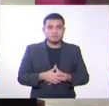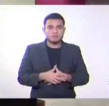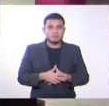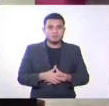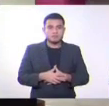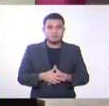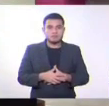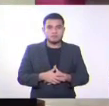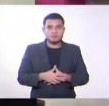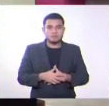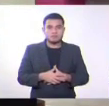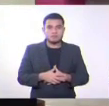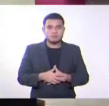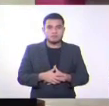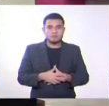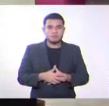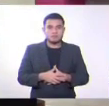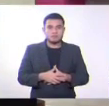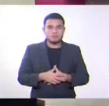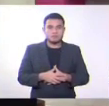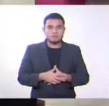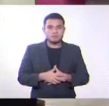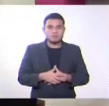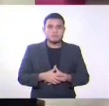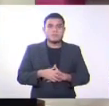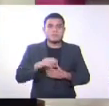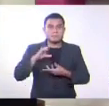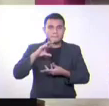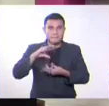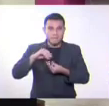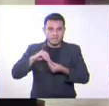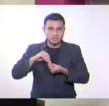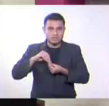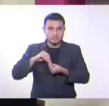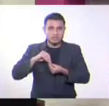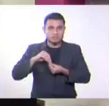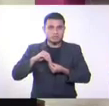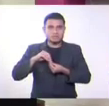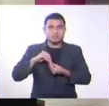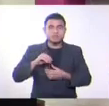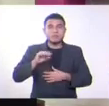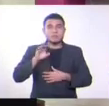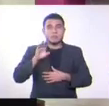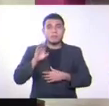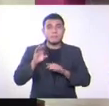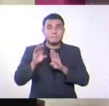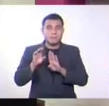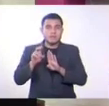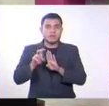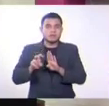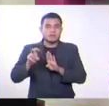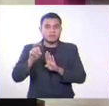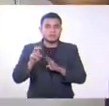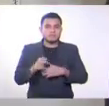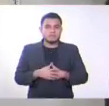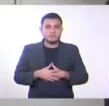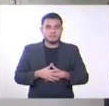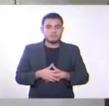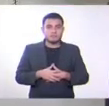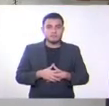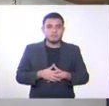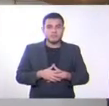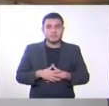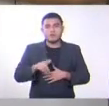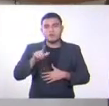Muy bien. Le vamos a sumar, correcto, B al cuadrado. En este caso, B al cuadrado es la longitud del